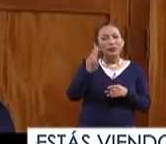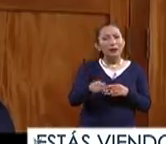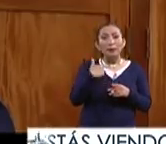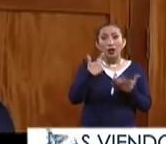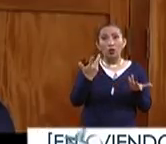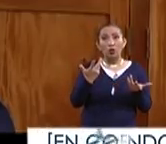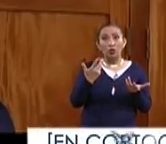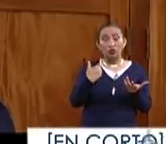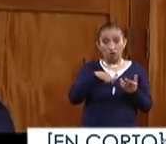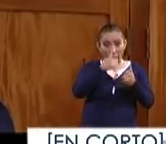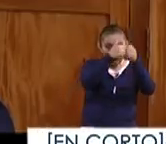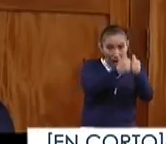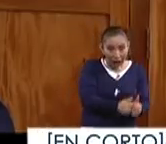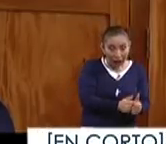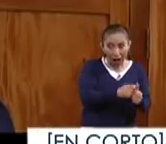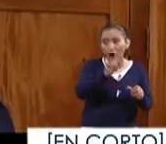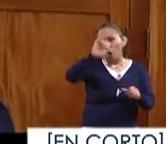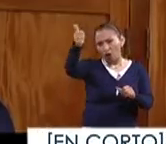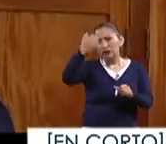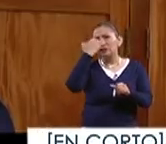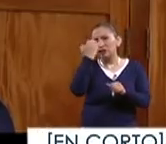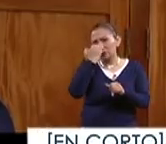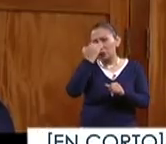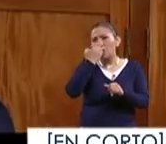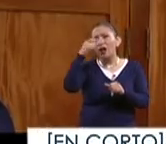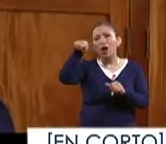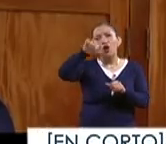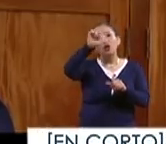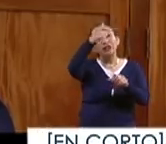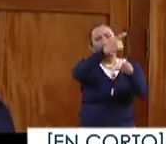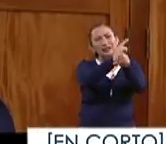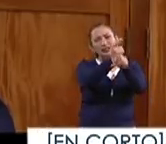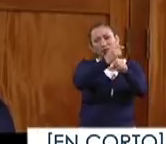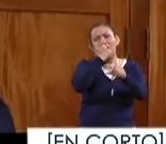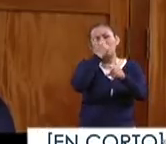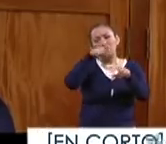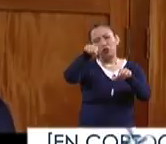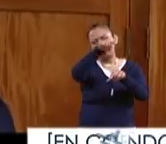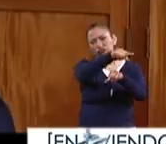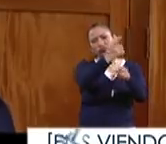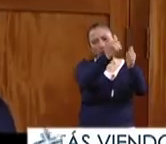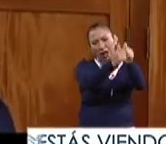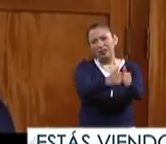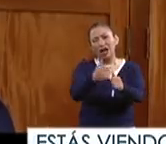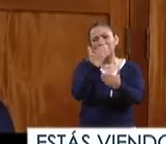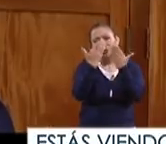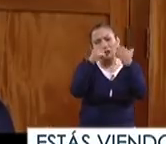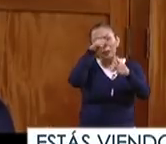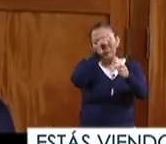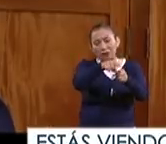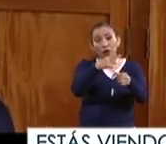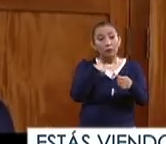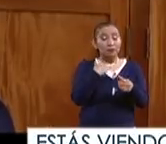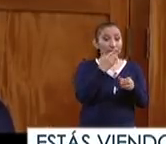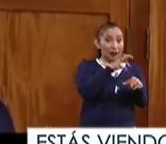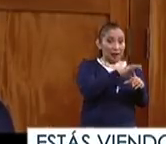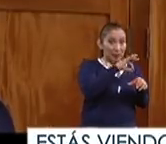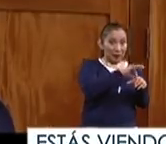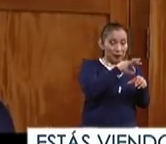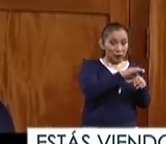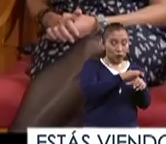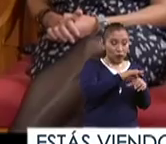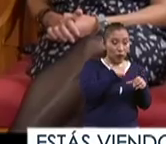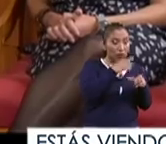vivimos mucho tiempo, a diferencia de los demás estudiantes de otras carreras, porque los estudiantes de medicina a los 2 años y medio nos